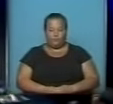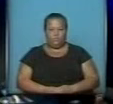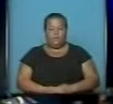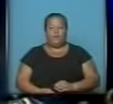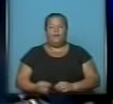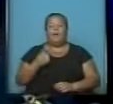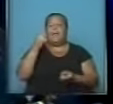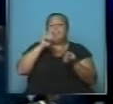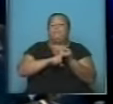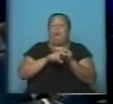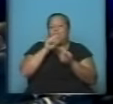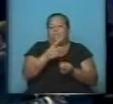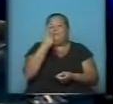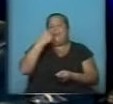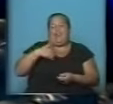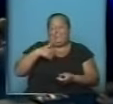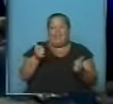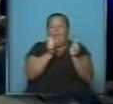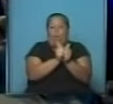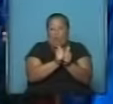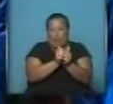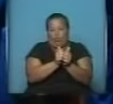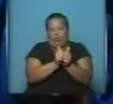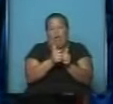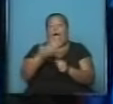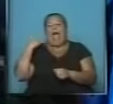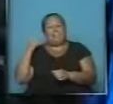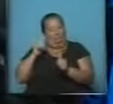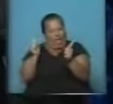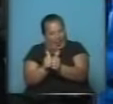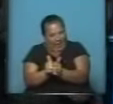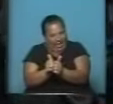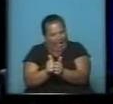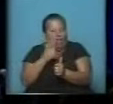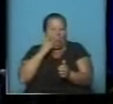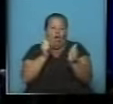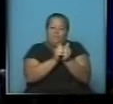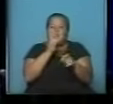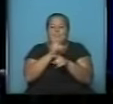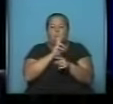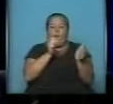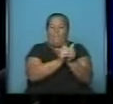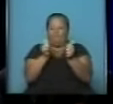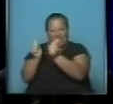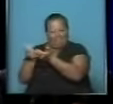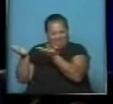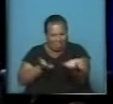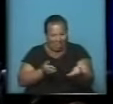la primera dama de Argentina. Al lado, no detrás, al lado de todo gran hombre hay una gran mujer.